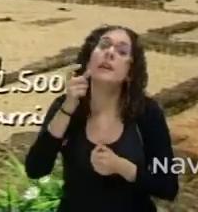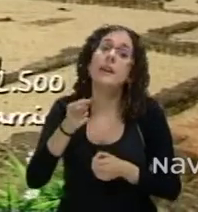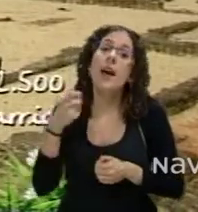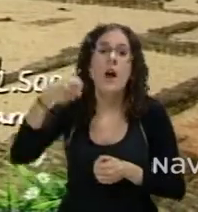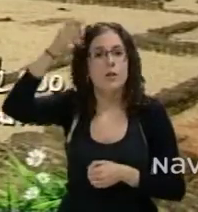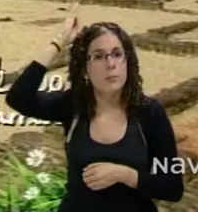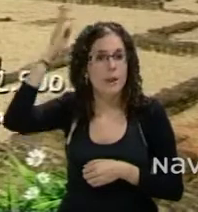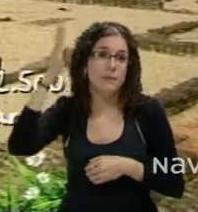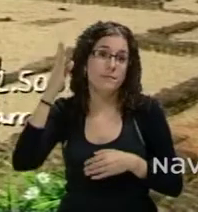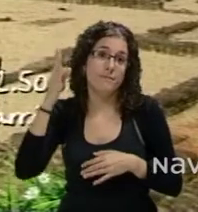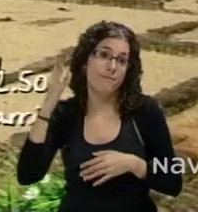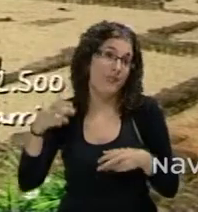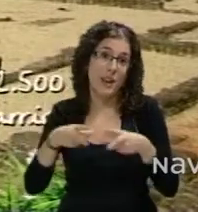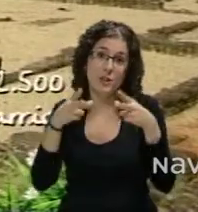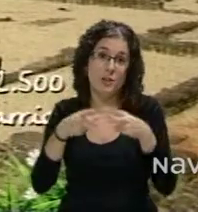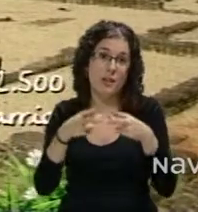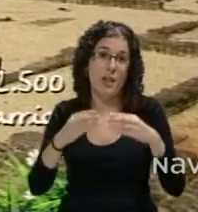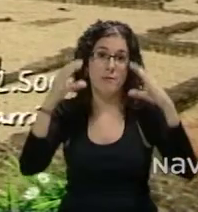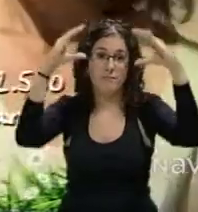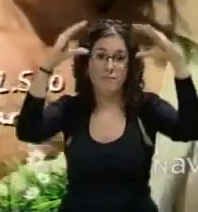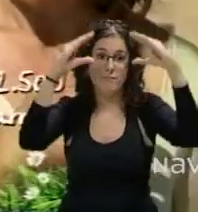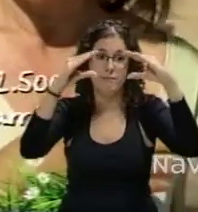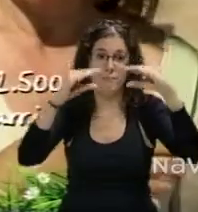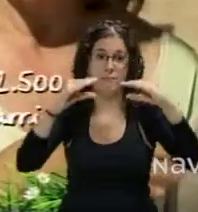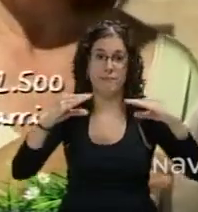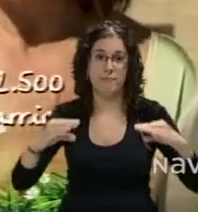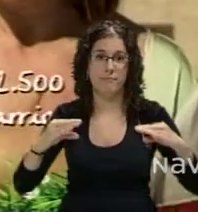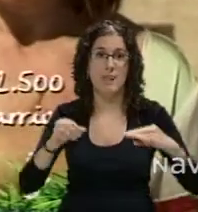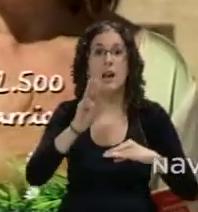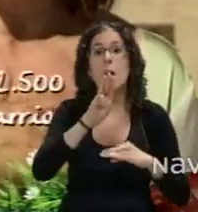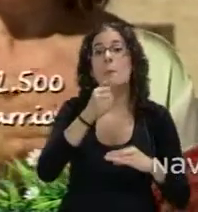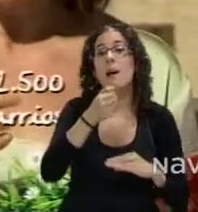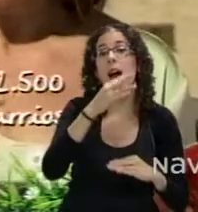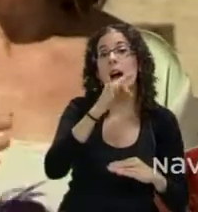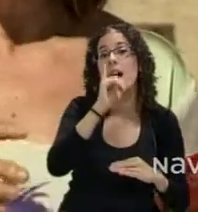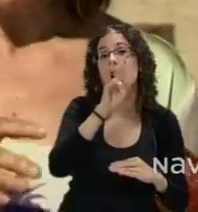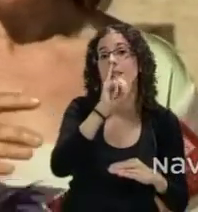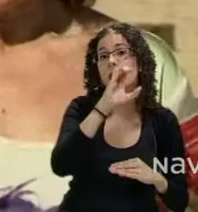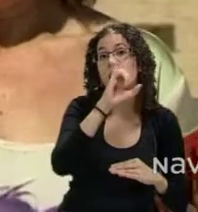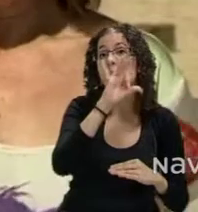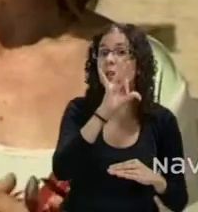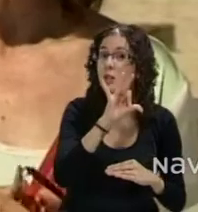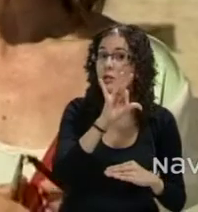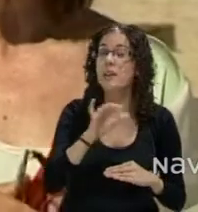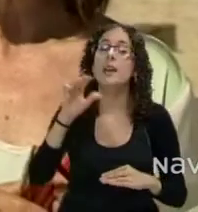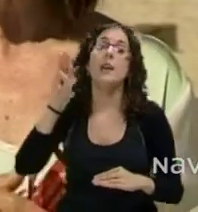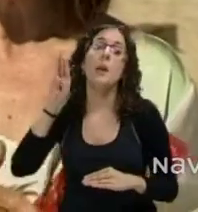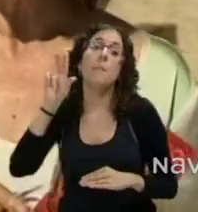y estaban los patricios y estaban los plebeyos. A las termas venían los